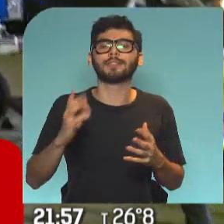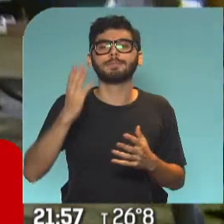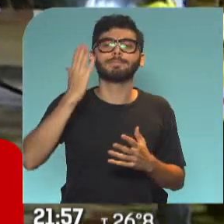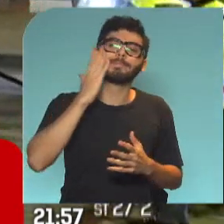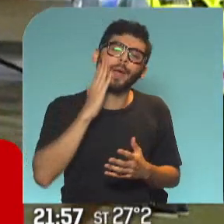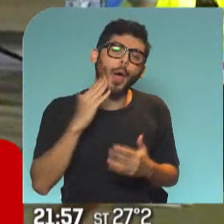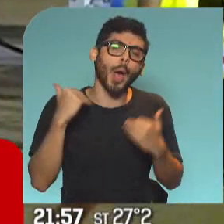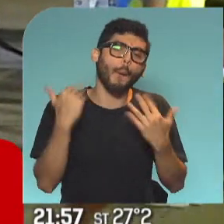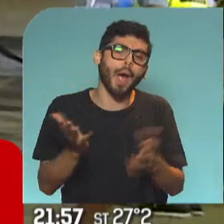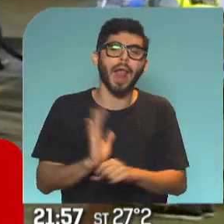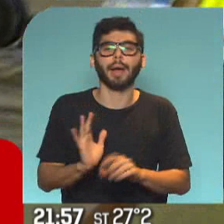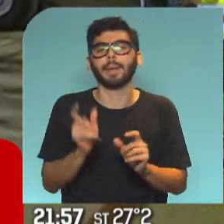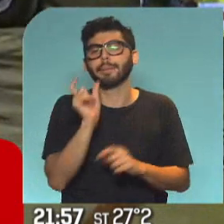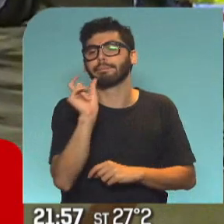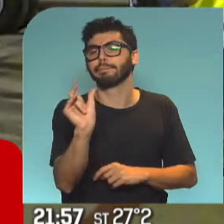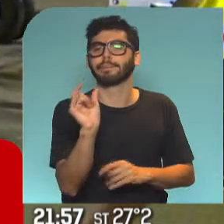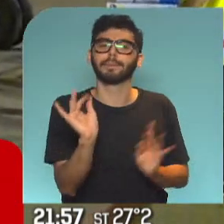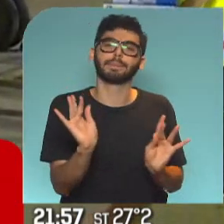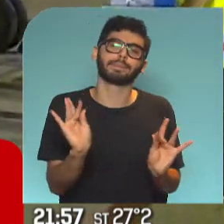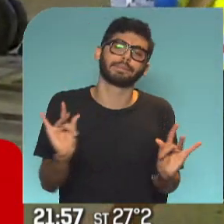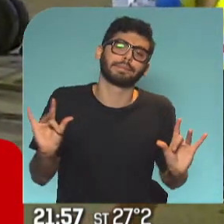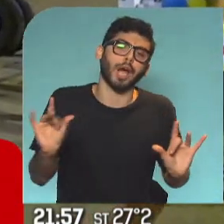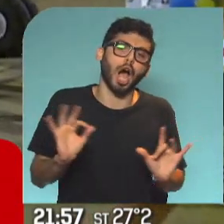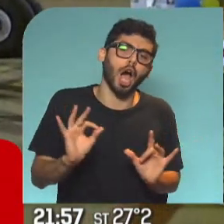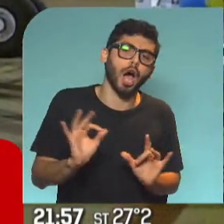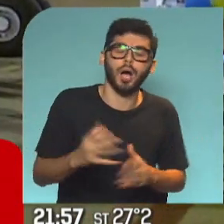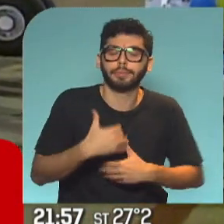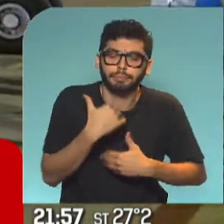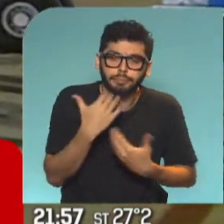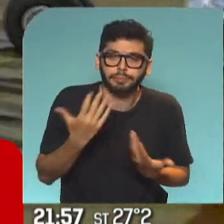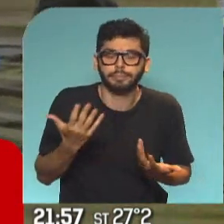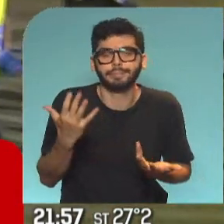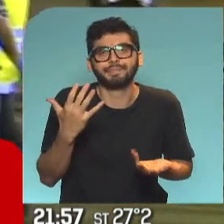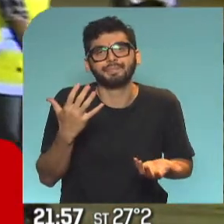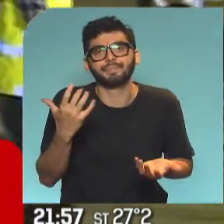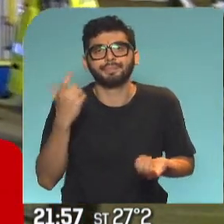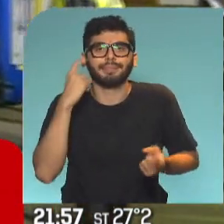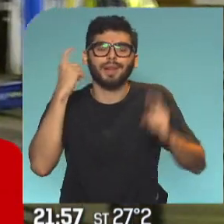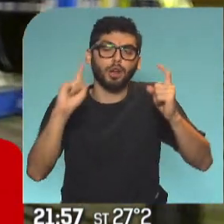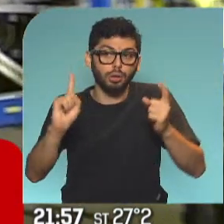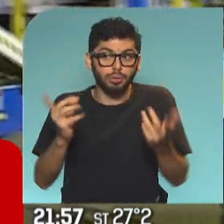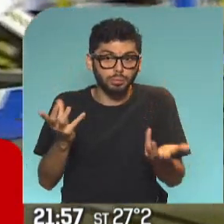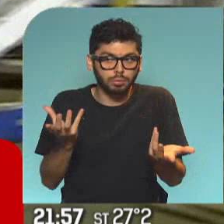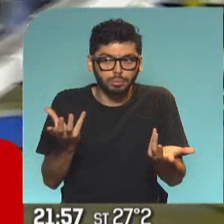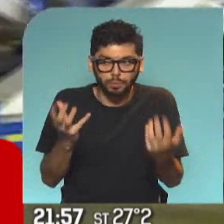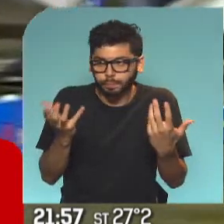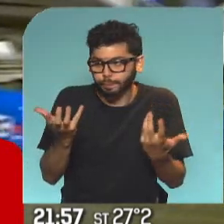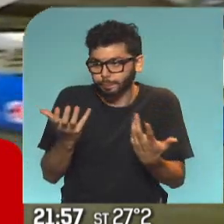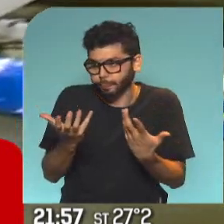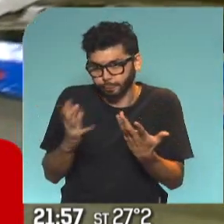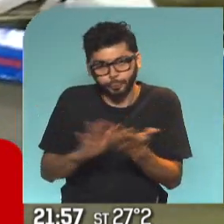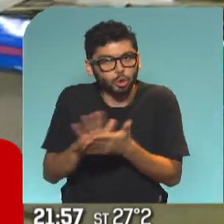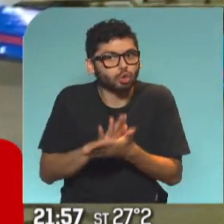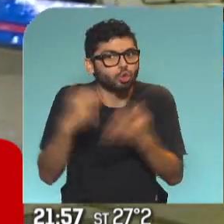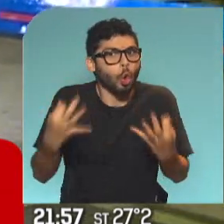solamente por lo lúdico o por bien pensados. También es por un tema práctico. Así es,